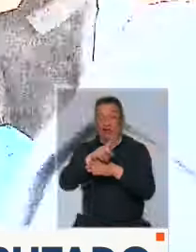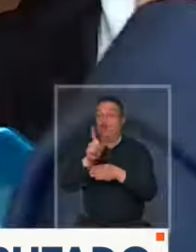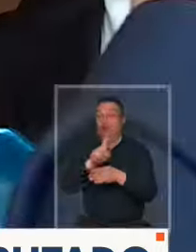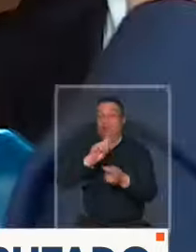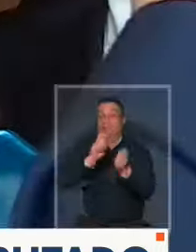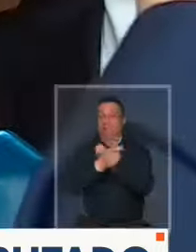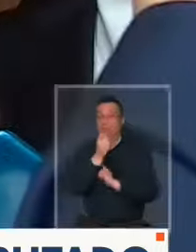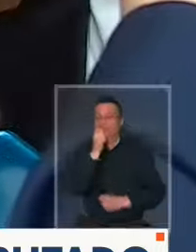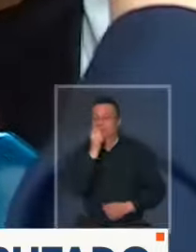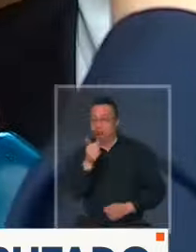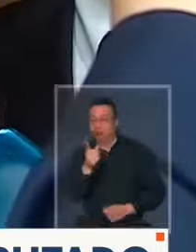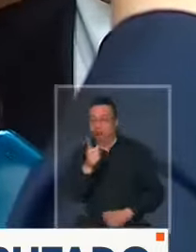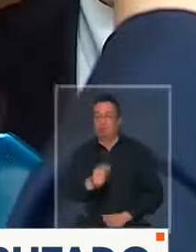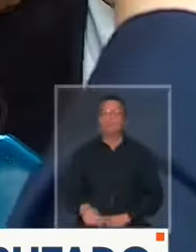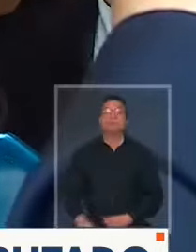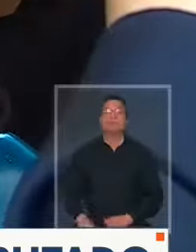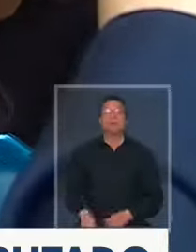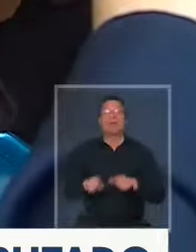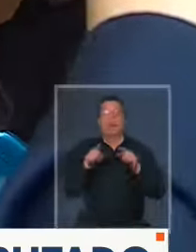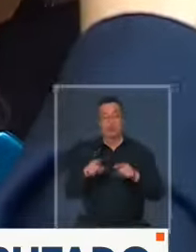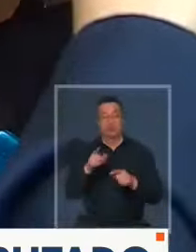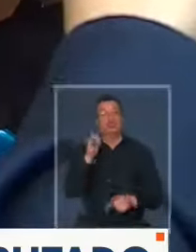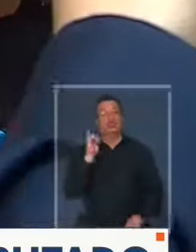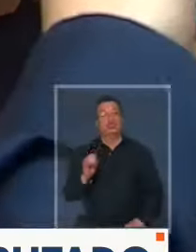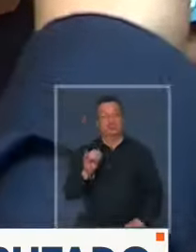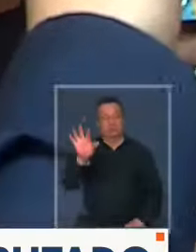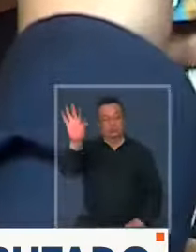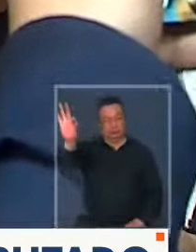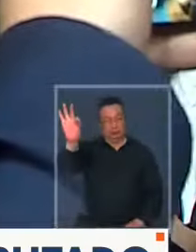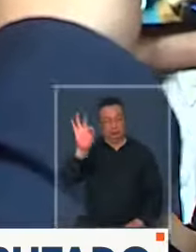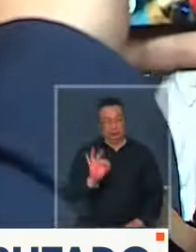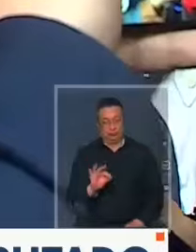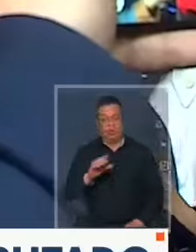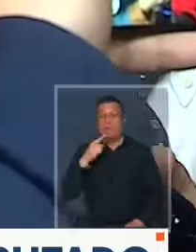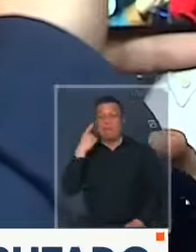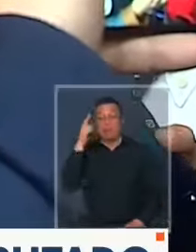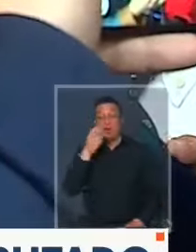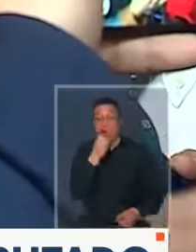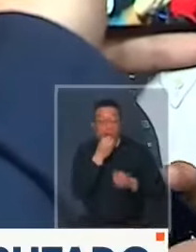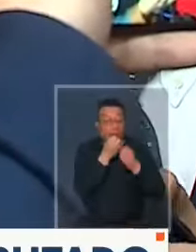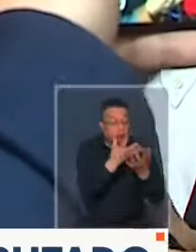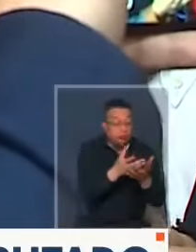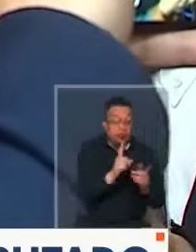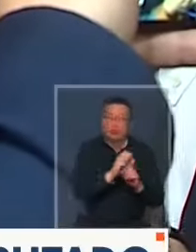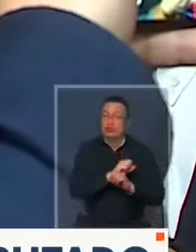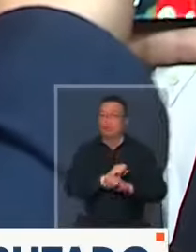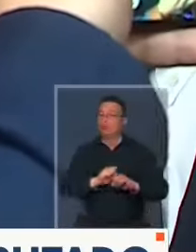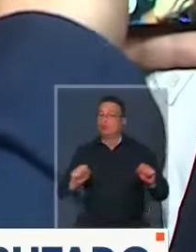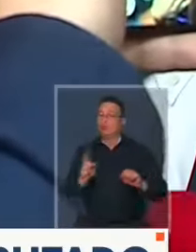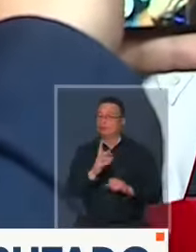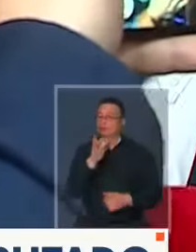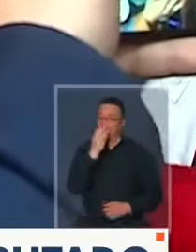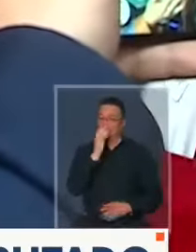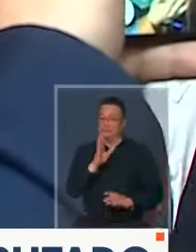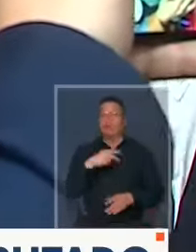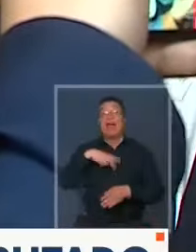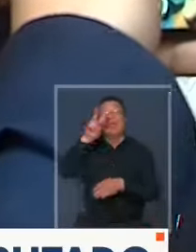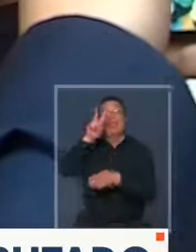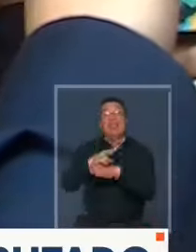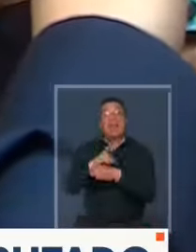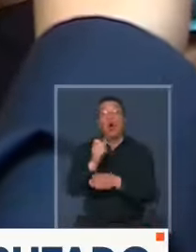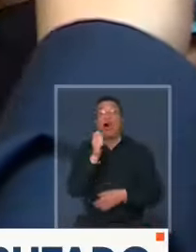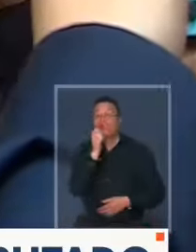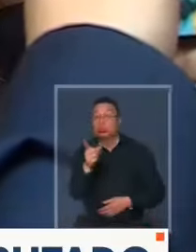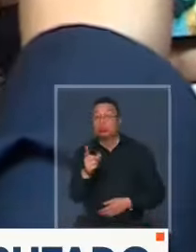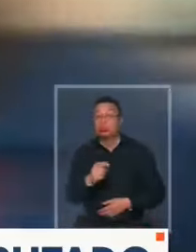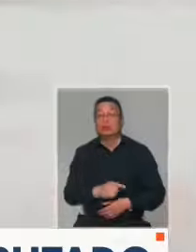arista. Ciertamente se le va a citar al señor Chadwick, pero no puedo entregar mayor información por el éxito de la investigación. ¿Pero en calidad de testigo, de imputado?